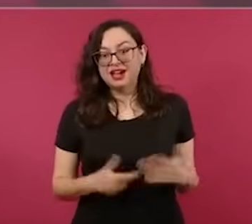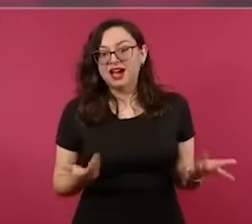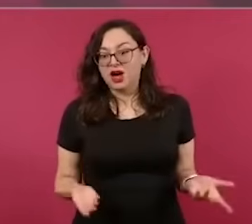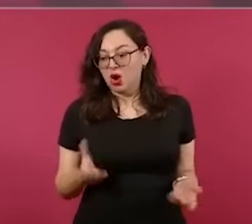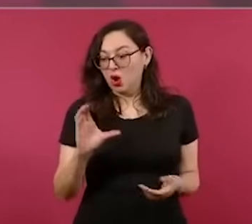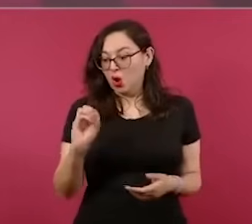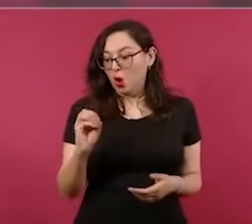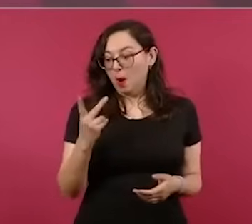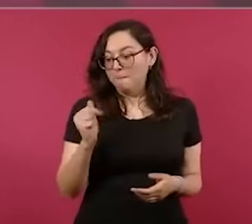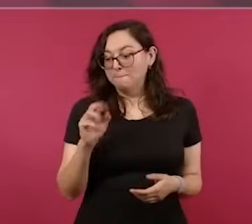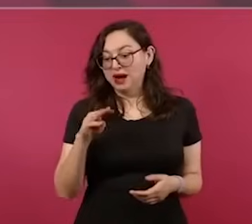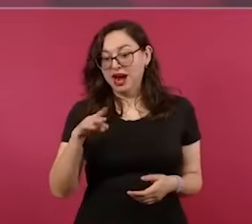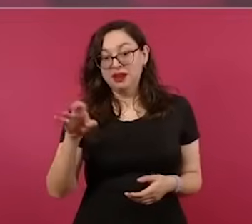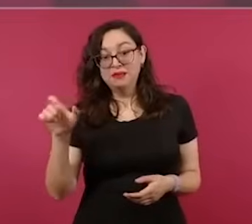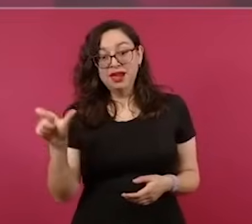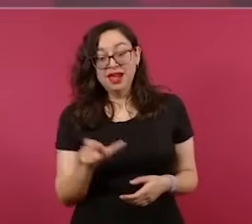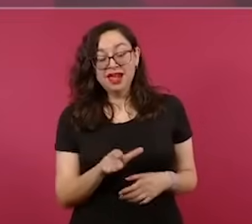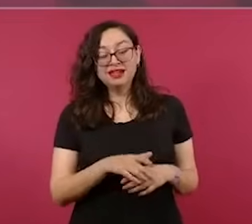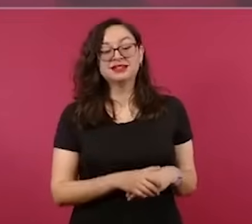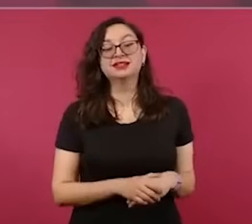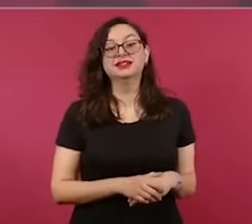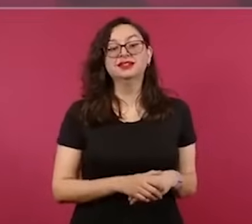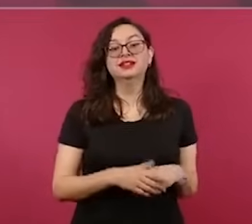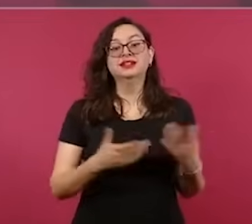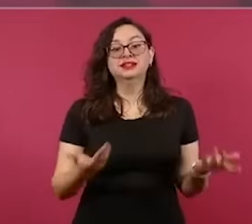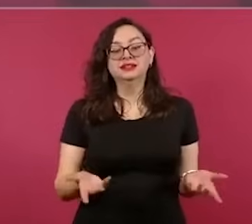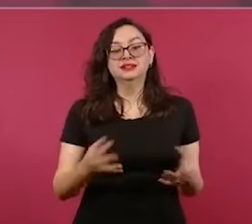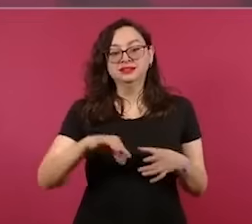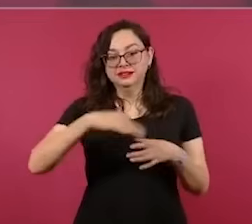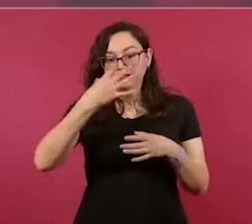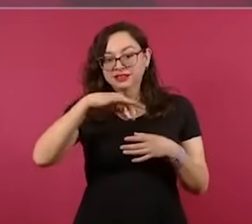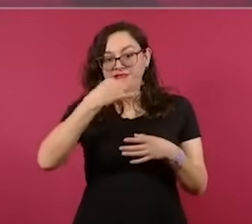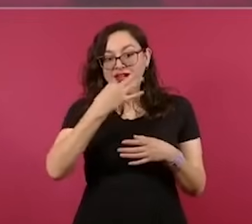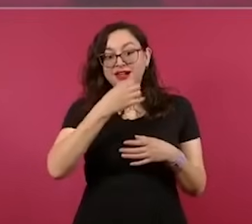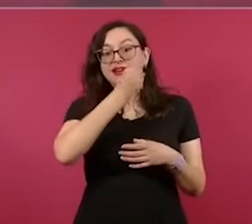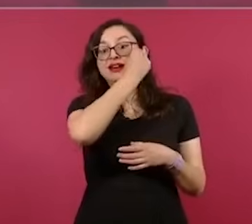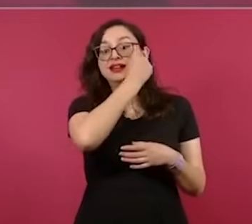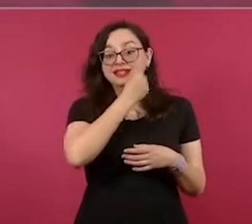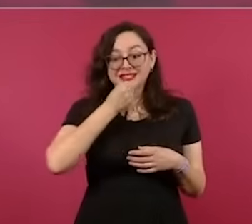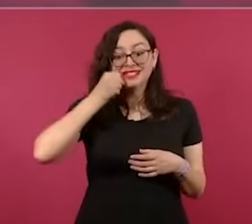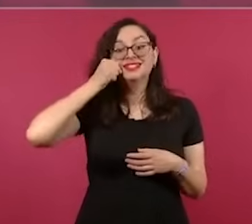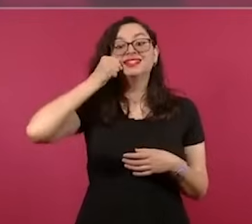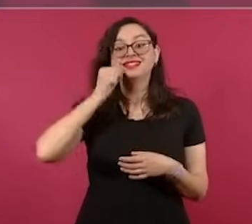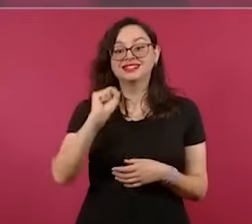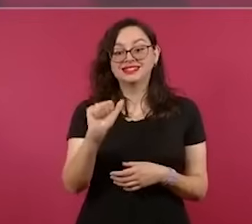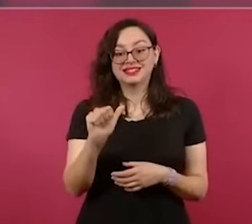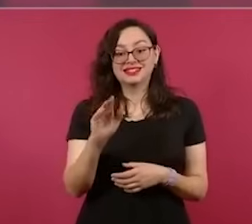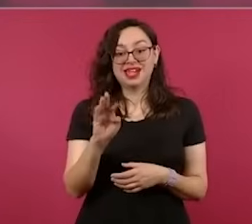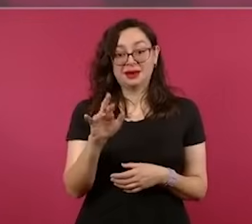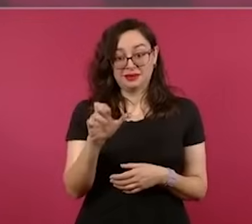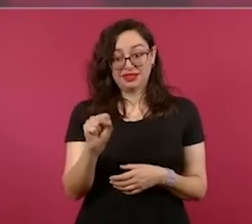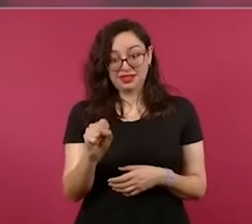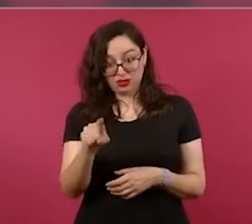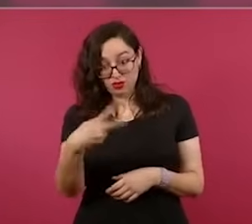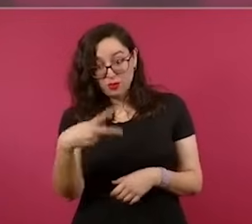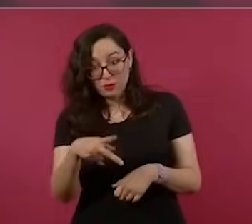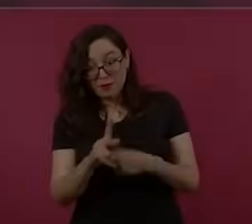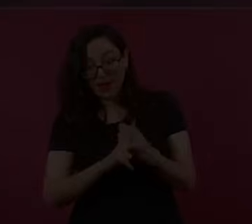Sabritas. ¿Hay Sabrita allá en Colombia? Sí. ¿Sí hay?